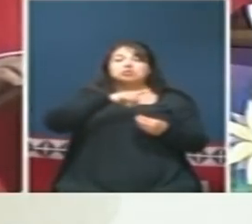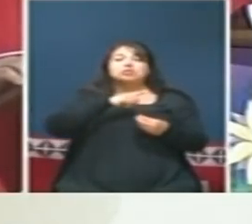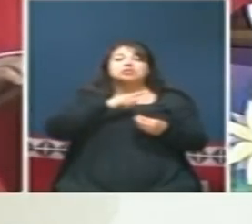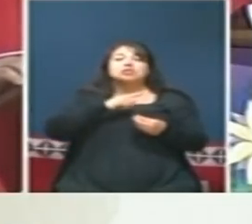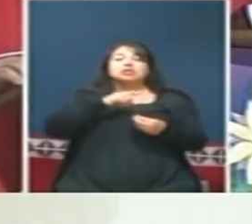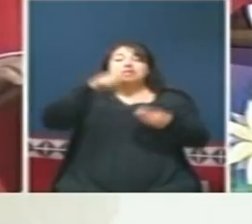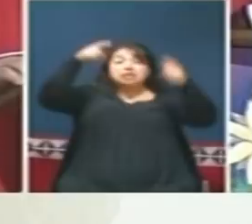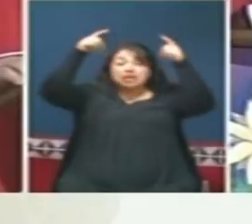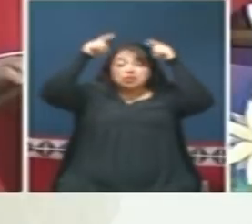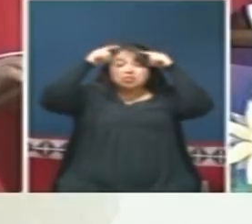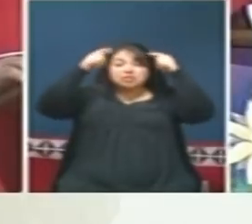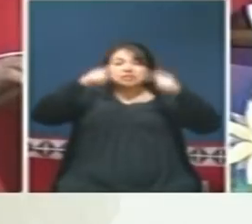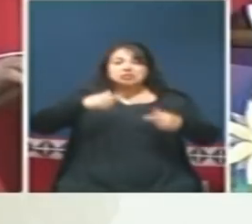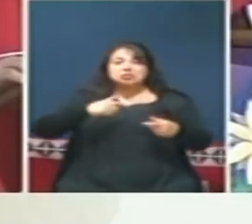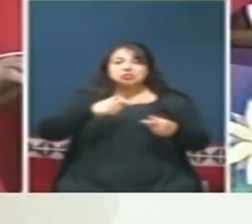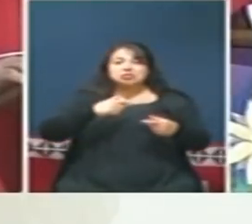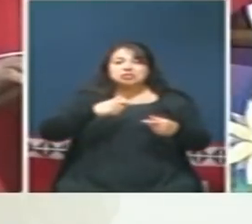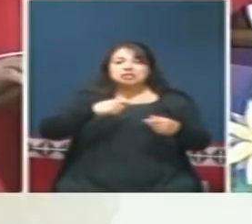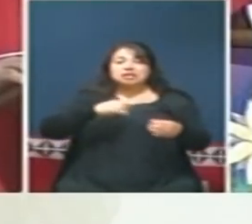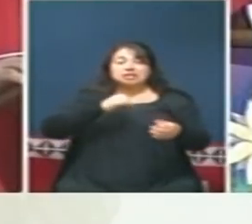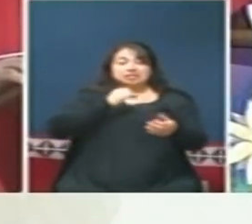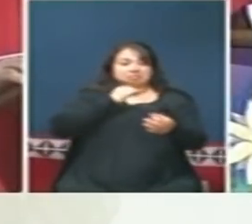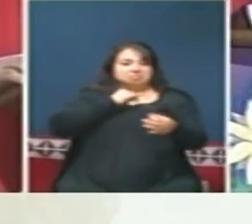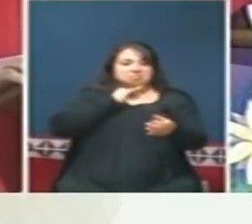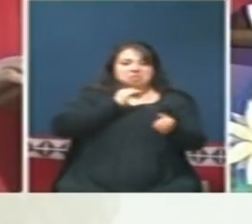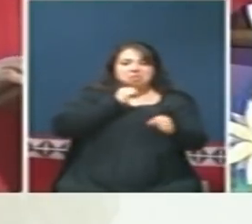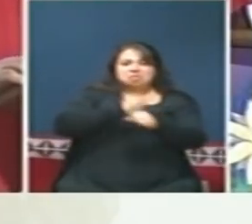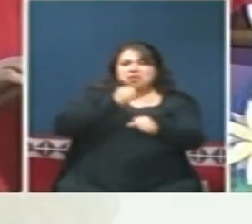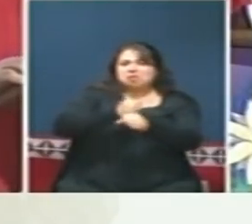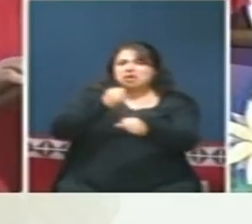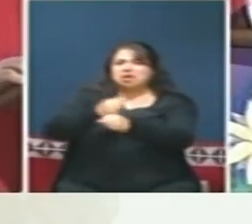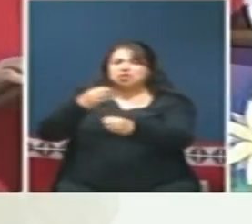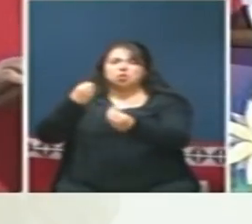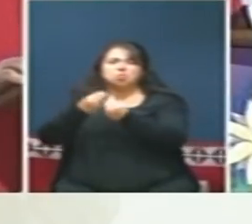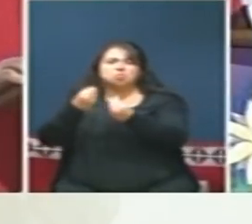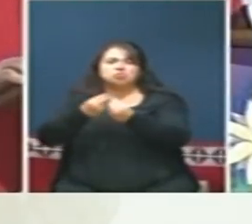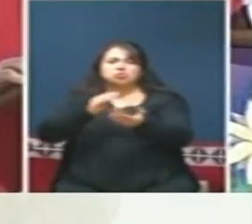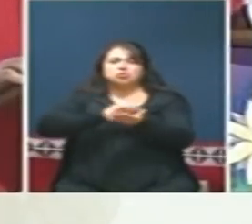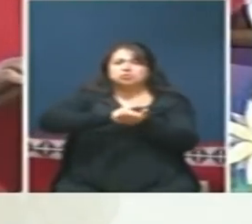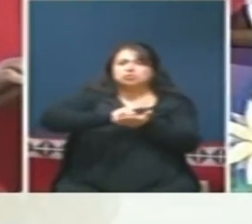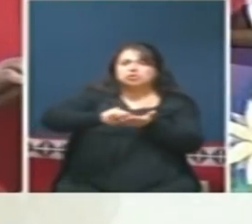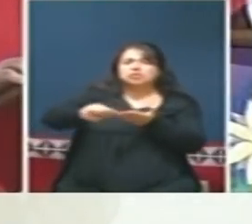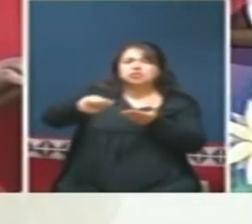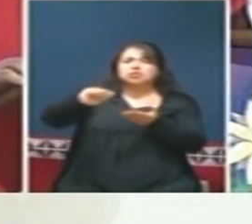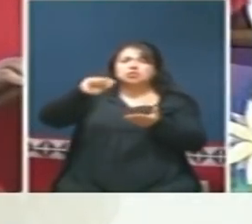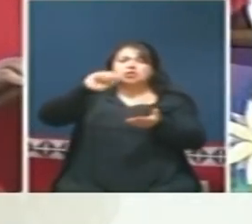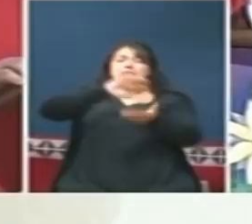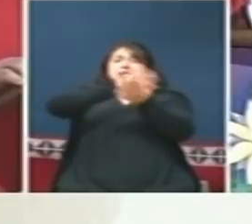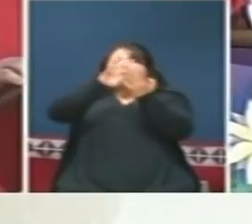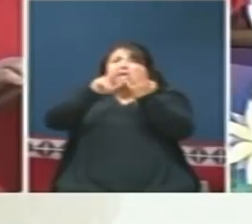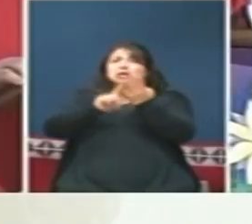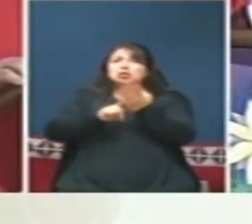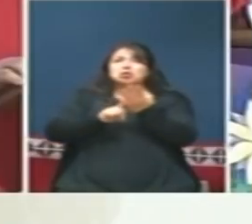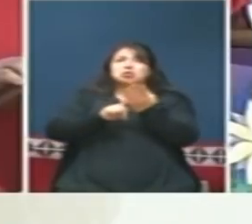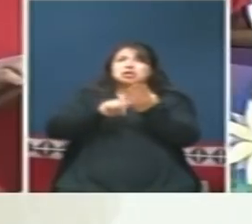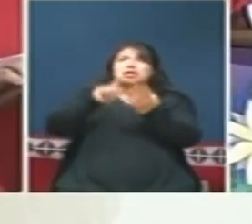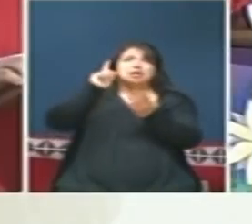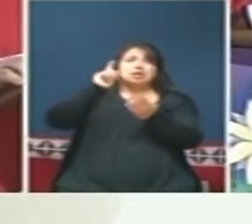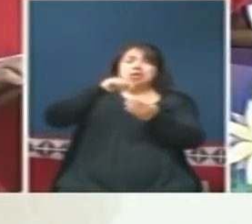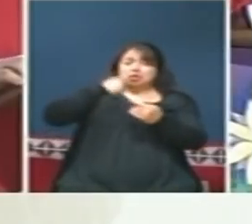los santos hayan cumplido grandes obras y nosotros querramos recoger la gloria y el honor por solo